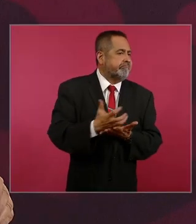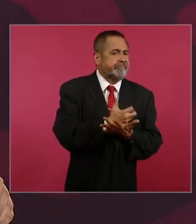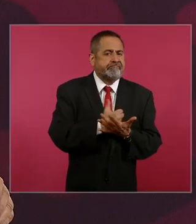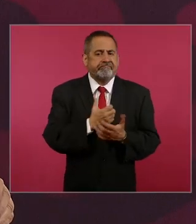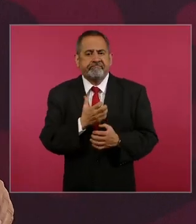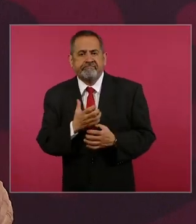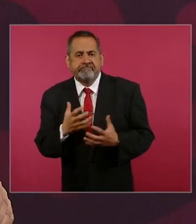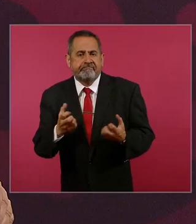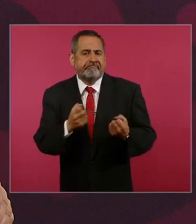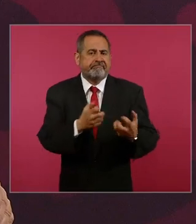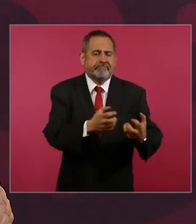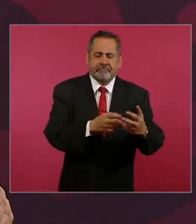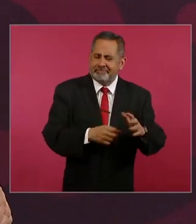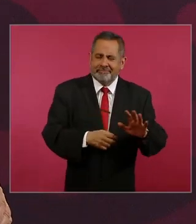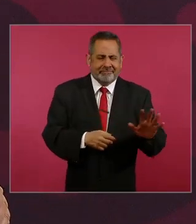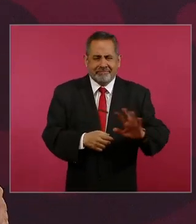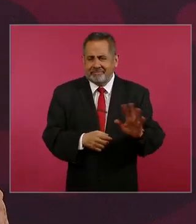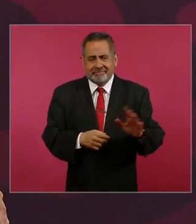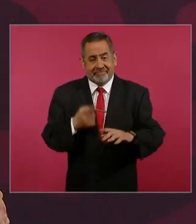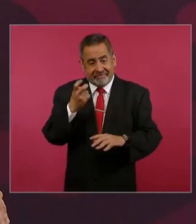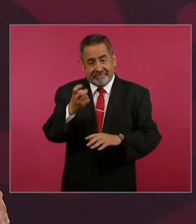afectó muchísimo